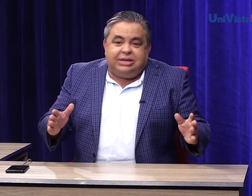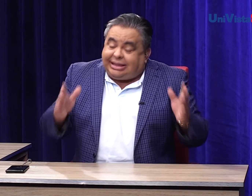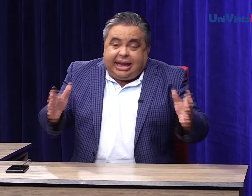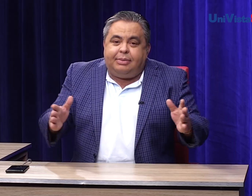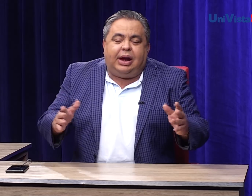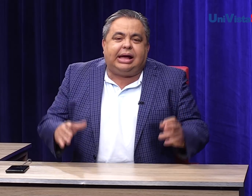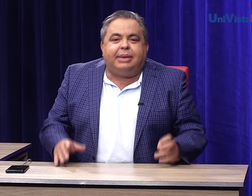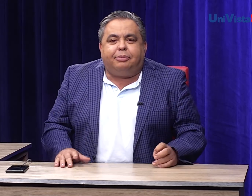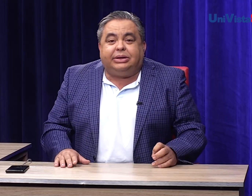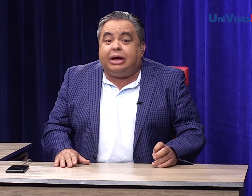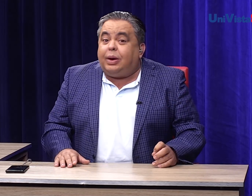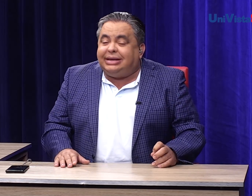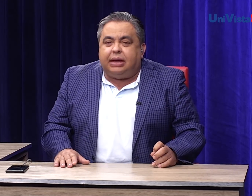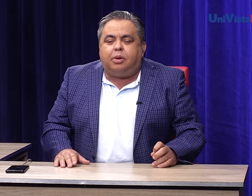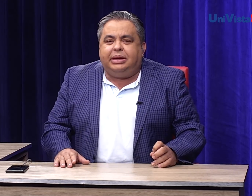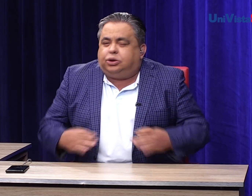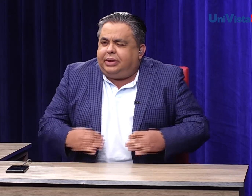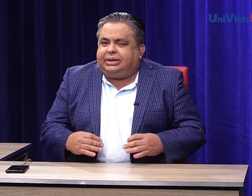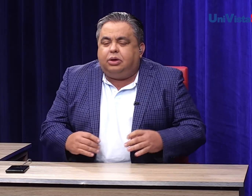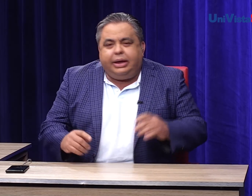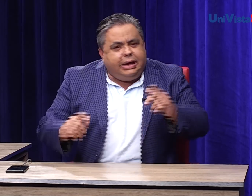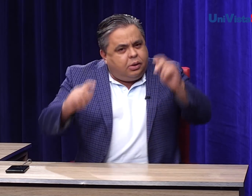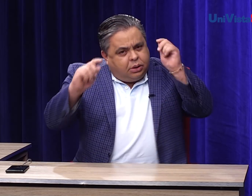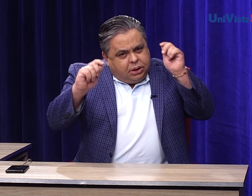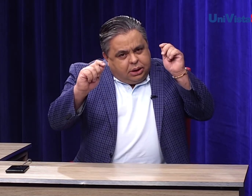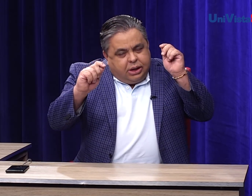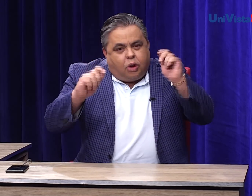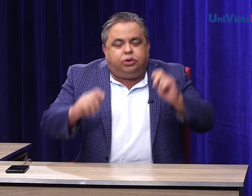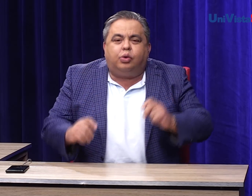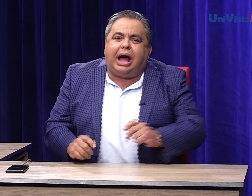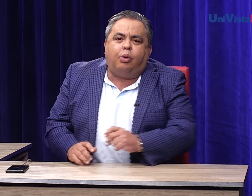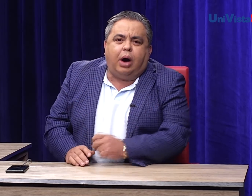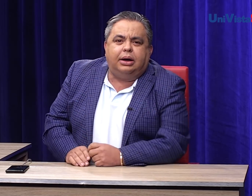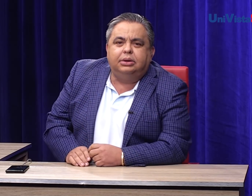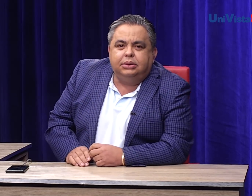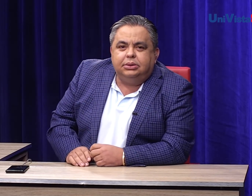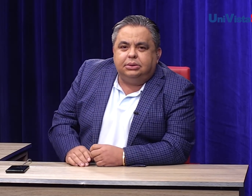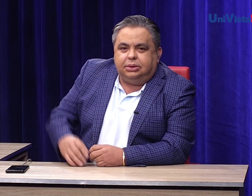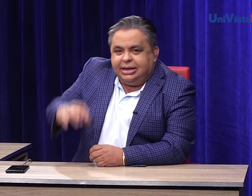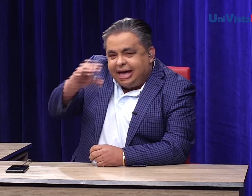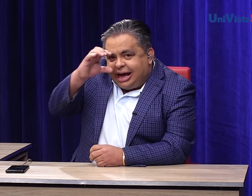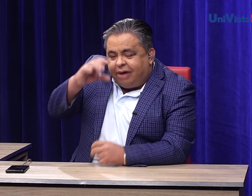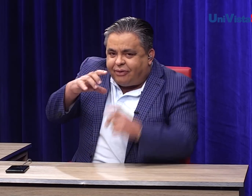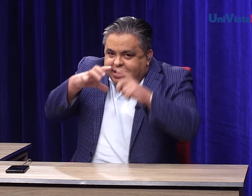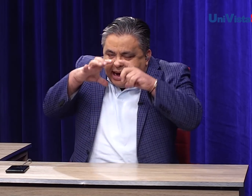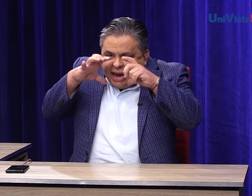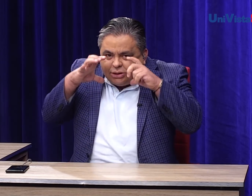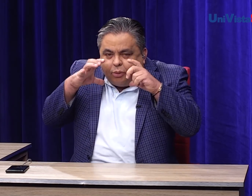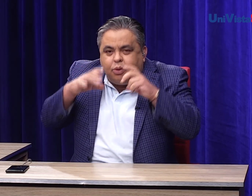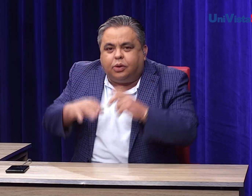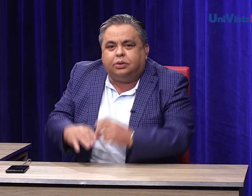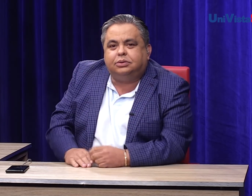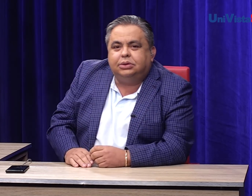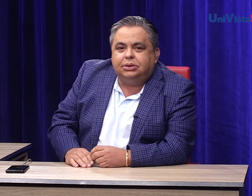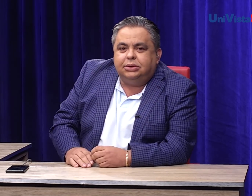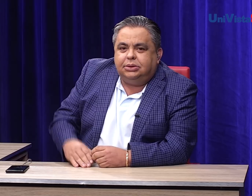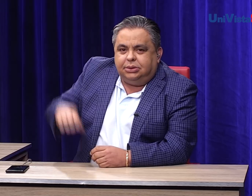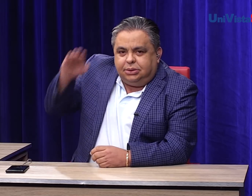Sabemos, ya tenemos la cámara puesta en cualquier momento, vestido de hilo y con tu cagua. Esas gafas y el